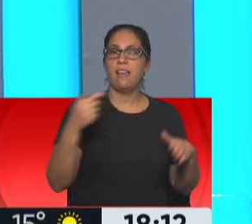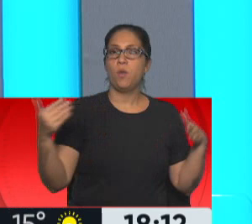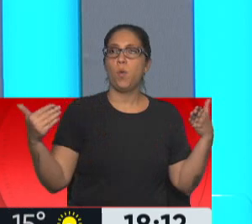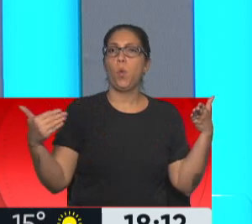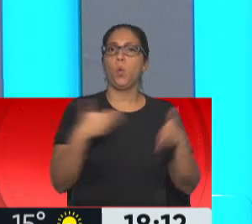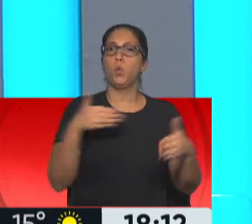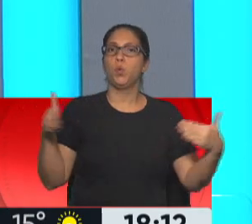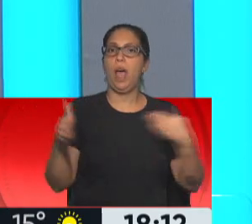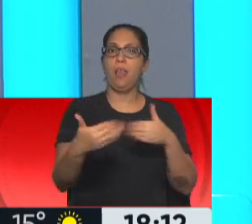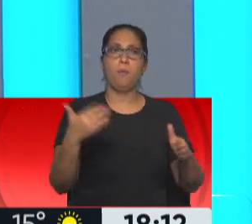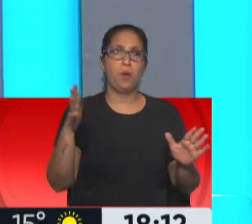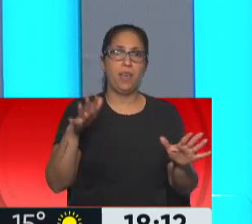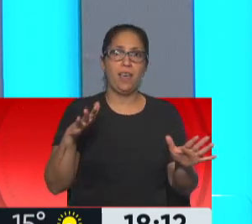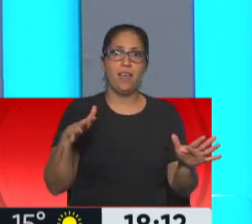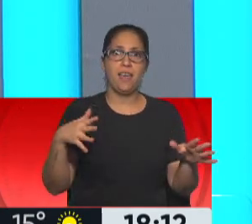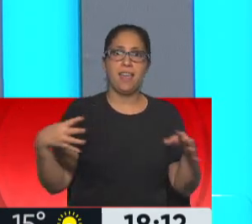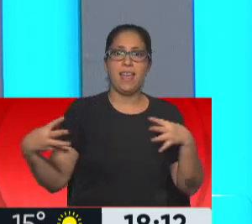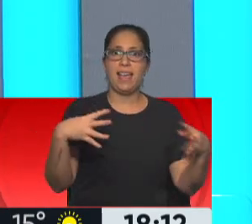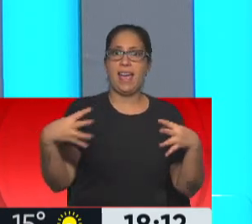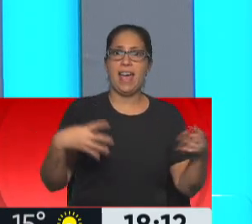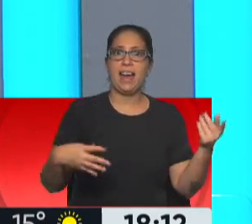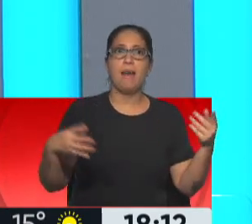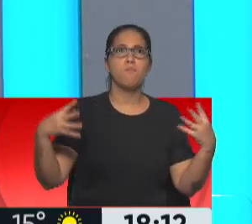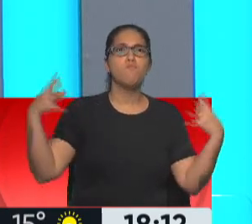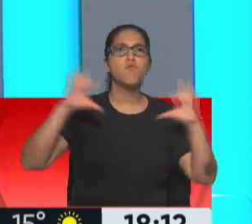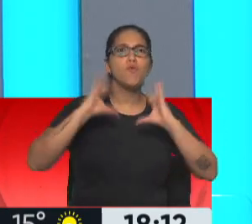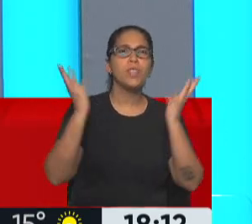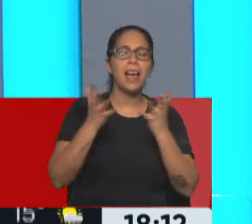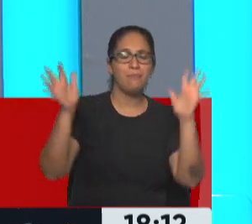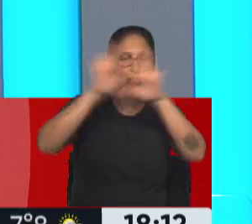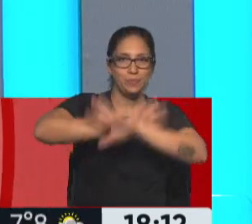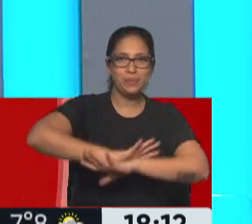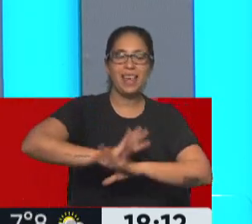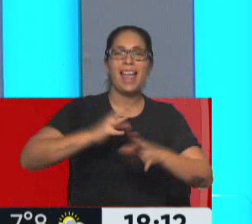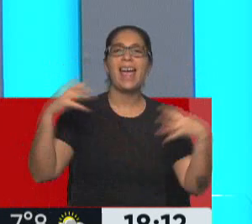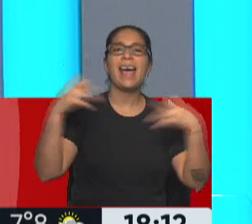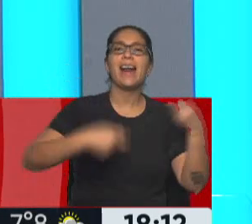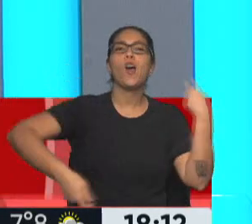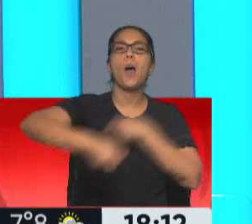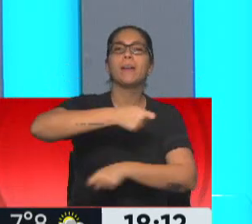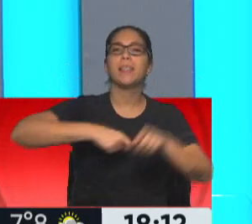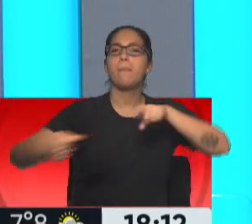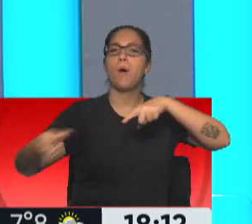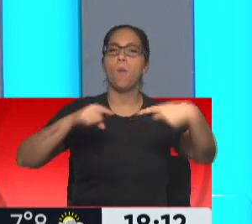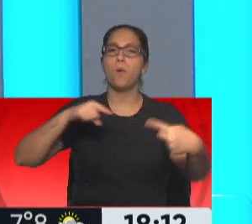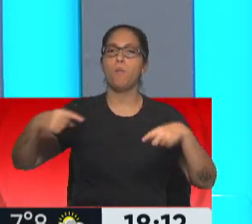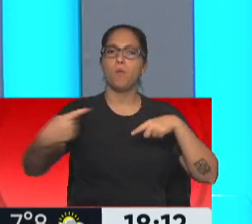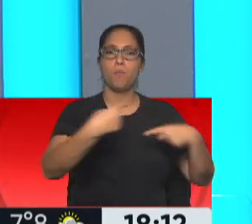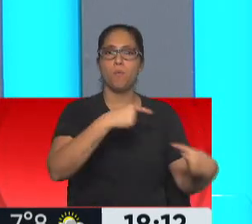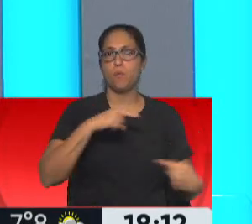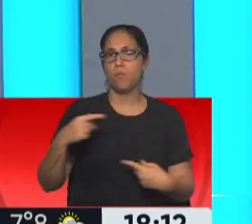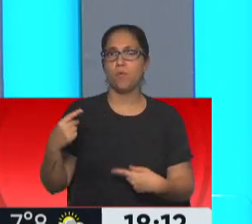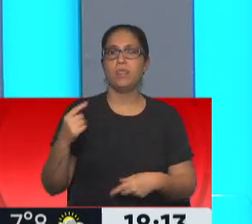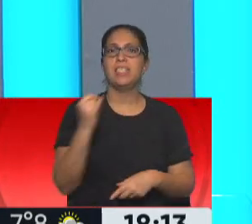en un contexto de guerra mundial, de guerra comercial, en el cual se va a encontrar además también como Volodymyr Zelensky, o van a estar